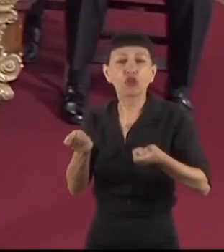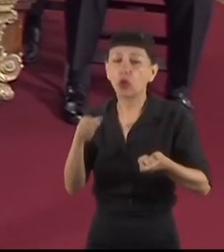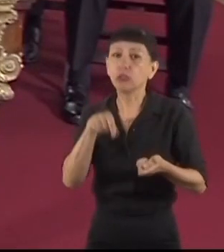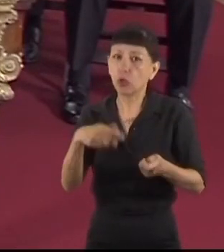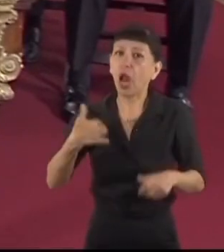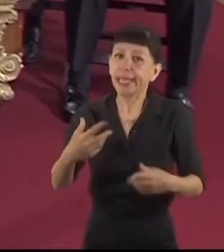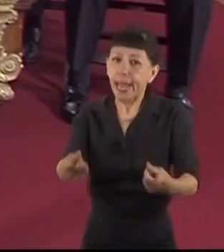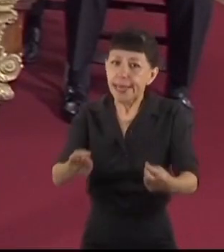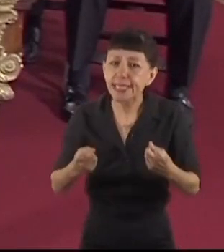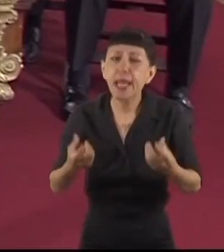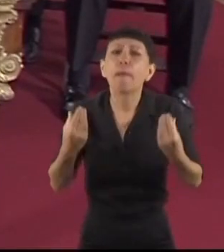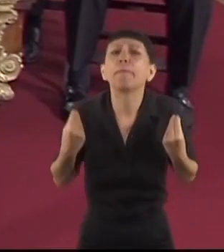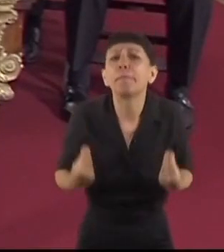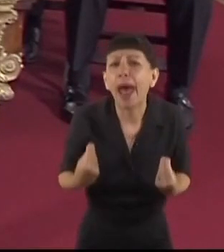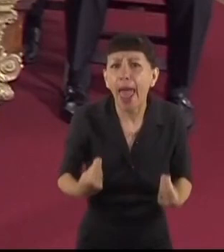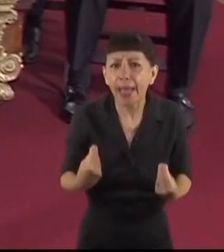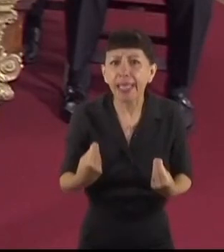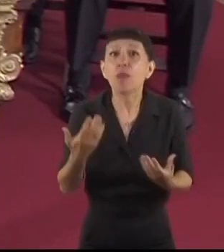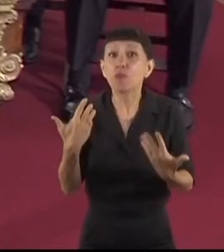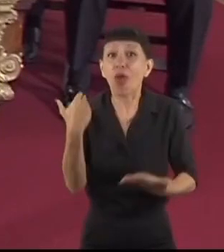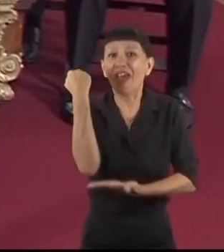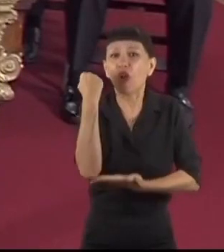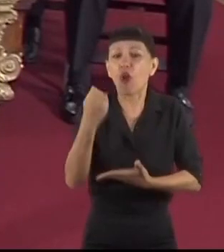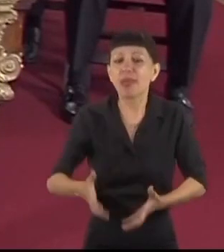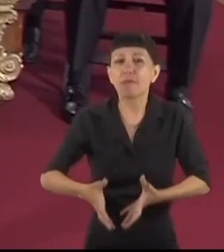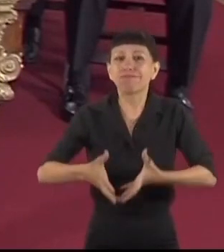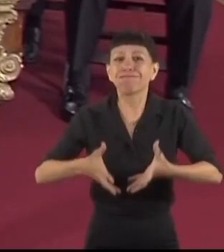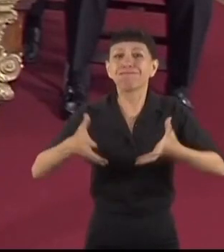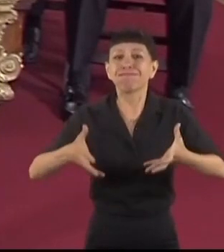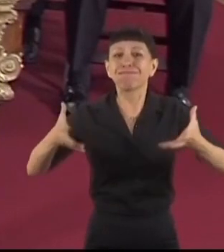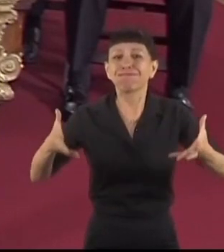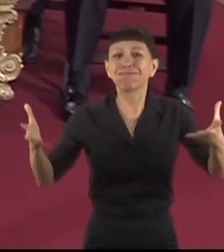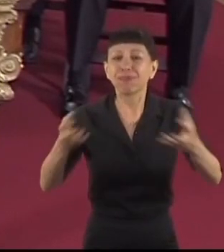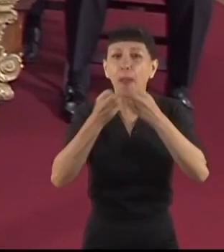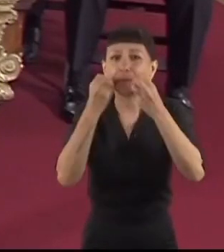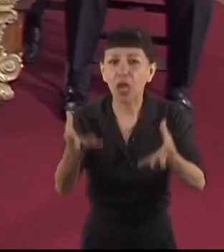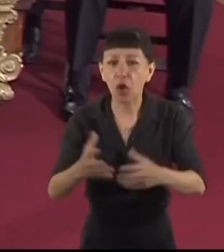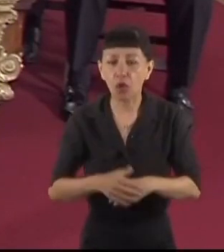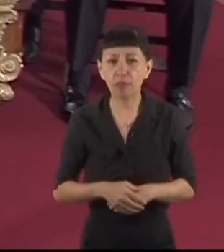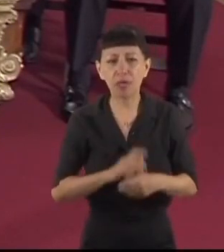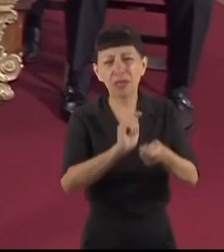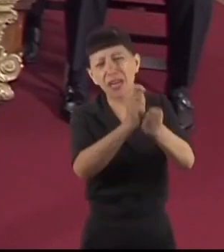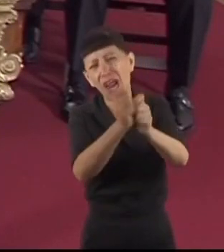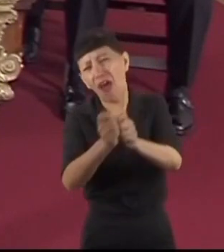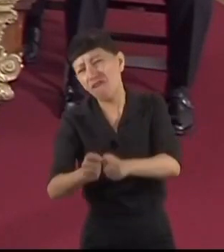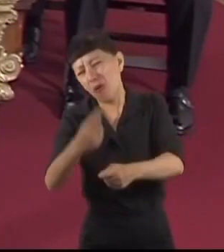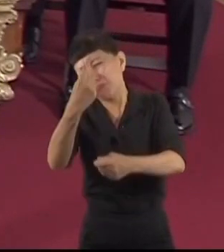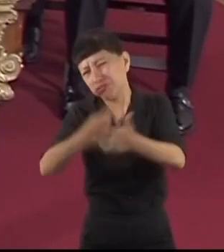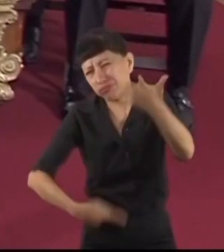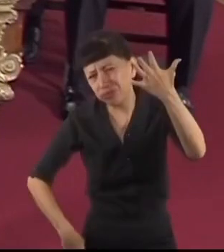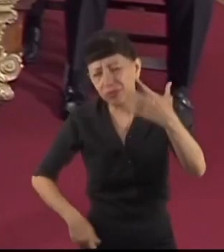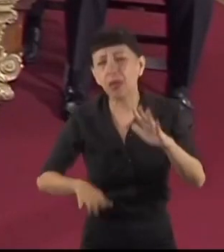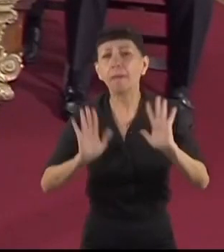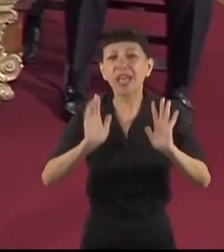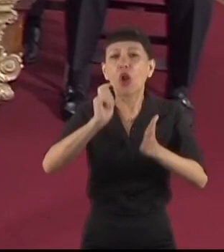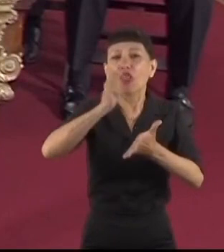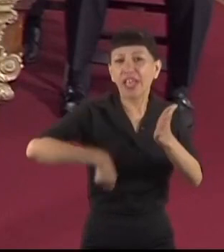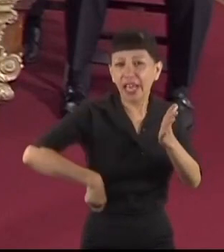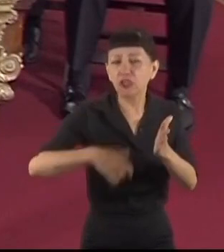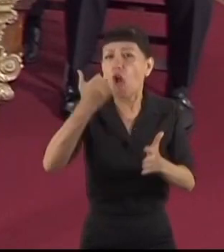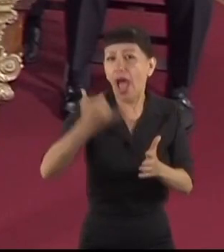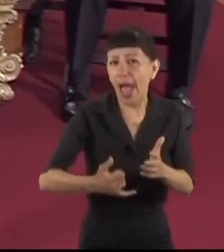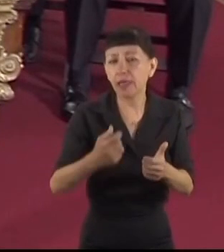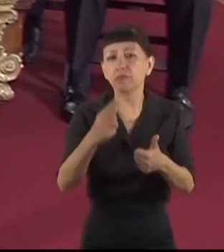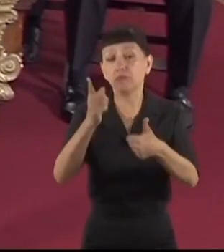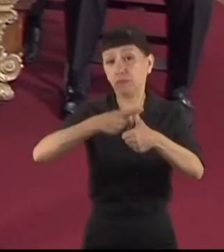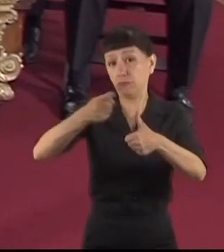necesita para poder comenzar a crecer entre muchas reformas el decreto incluye uno